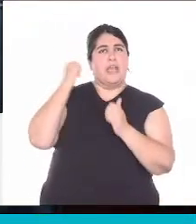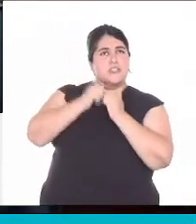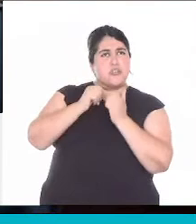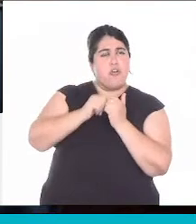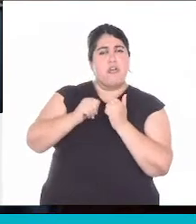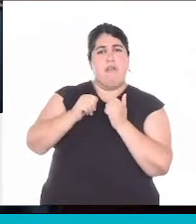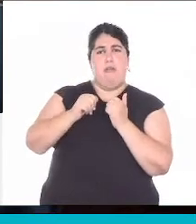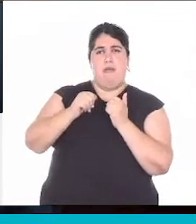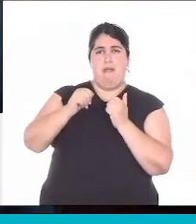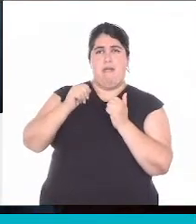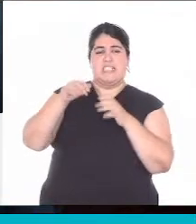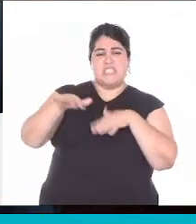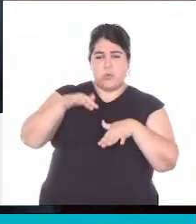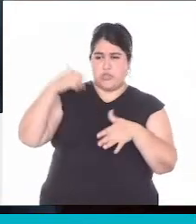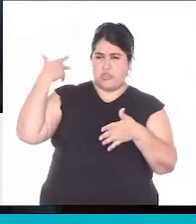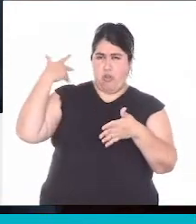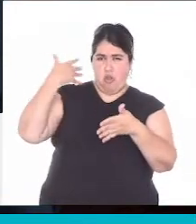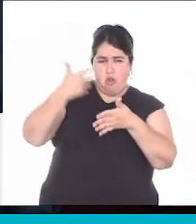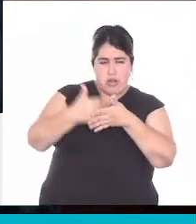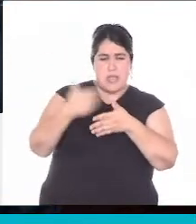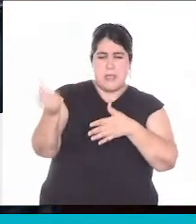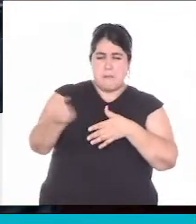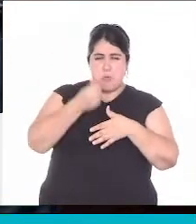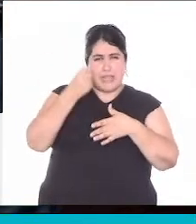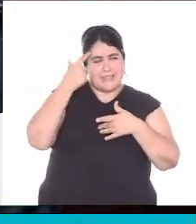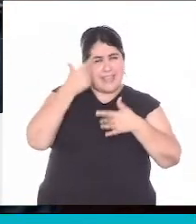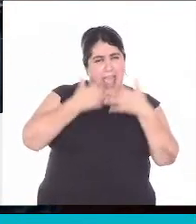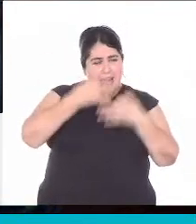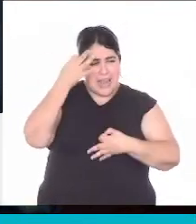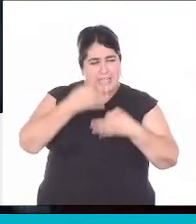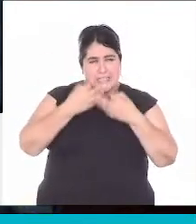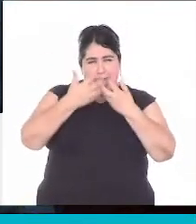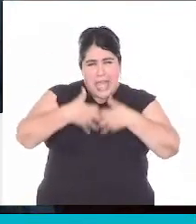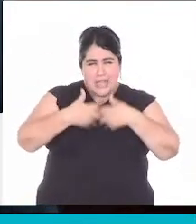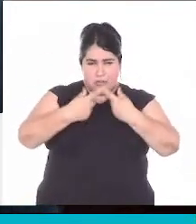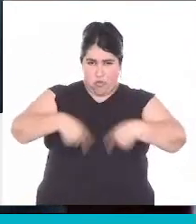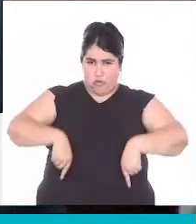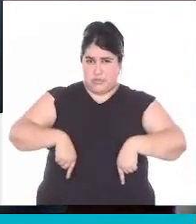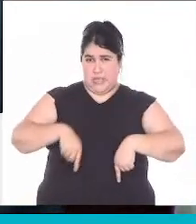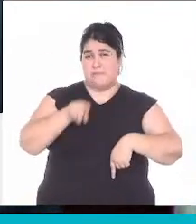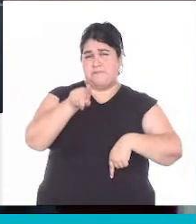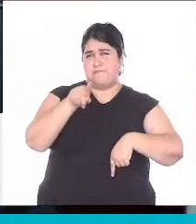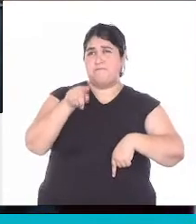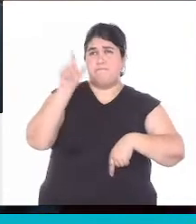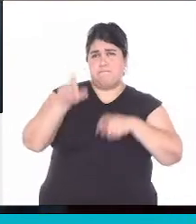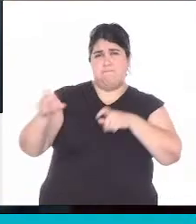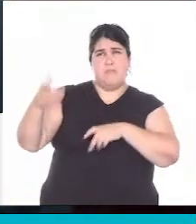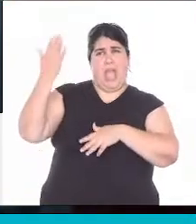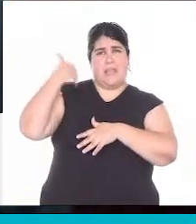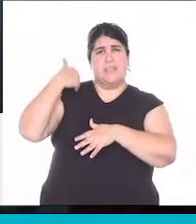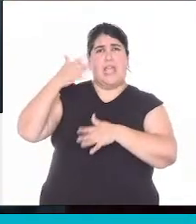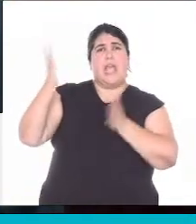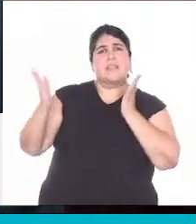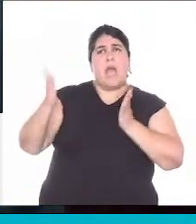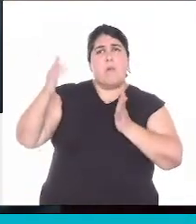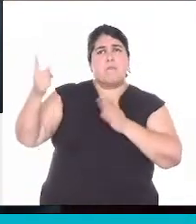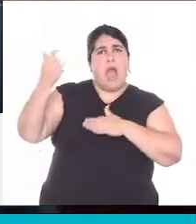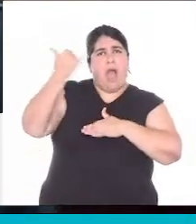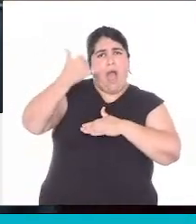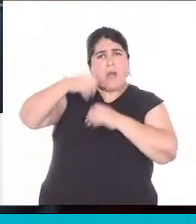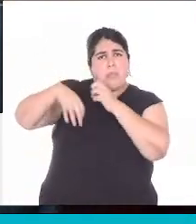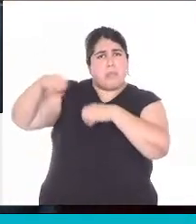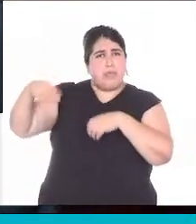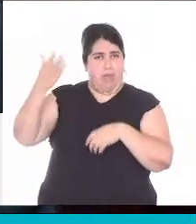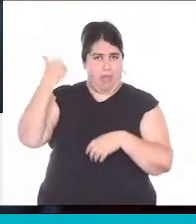lo que pasó y hacer algunas autocríticas que nunca escuchamos de muchos de los que intervinieron en todas esas etapas, ¿no? Y cuando hablo de